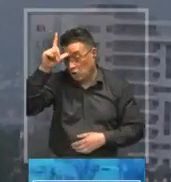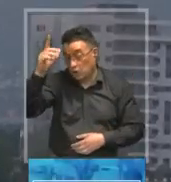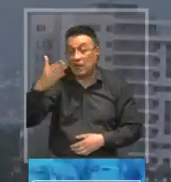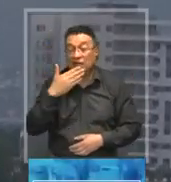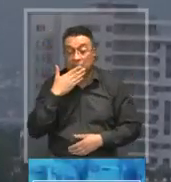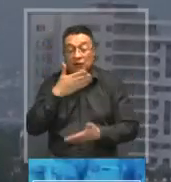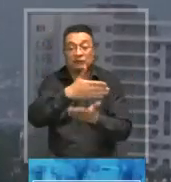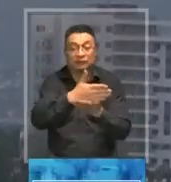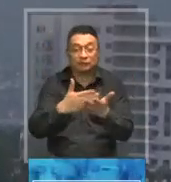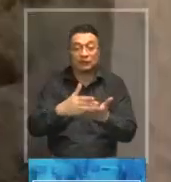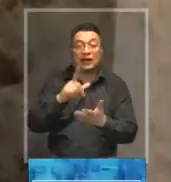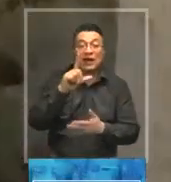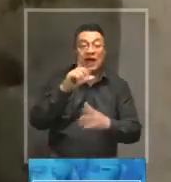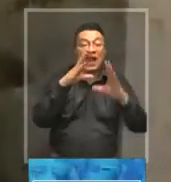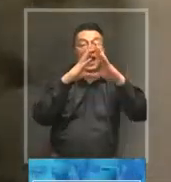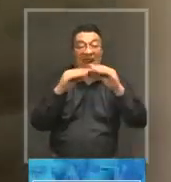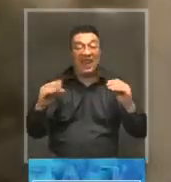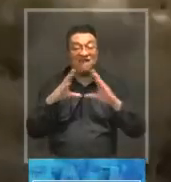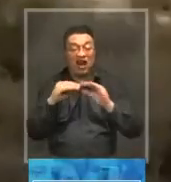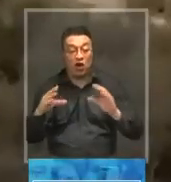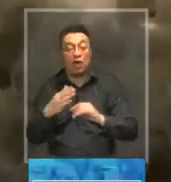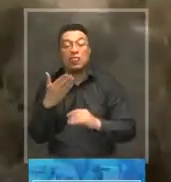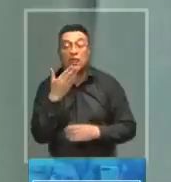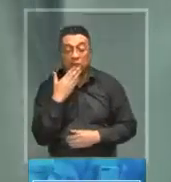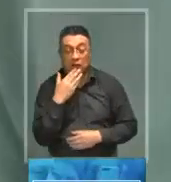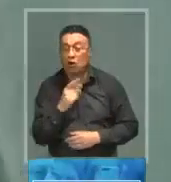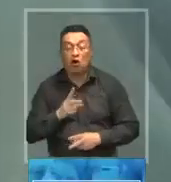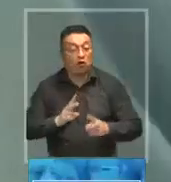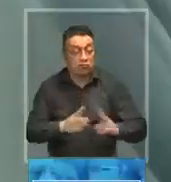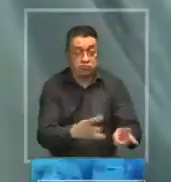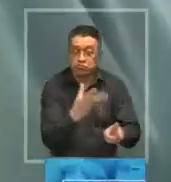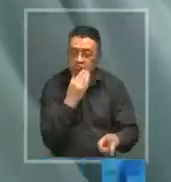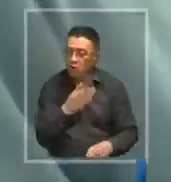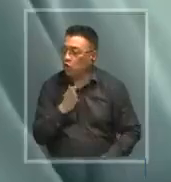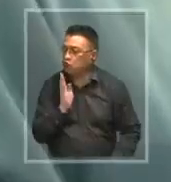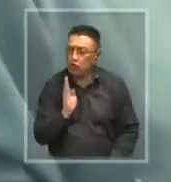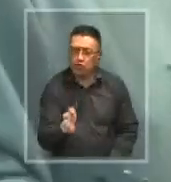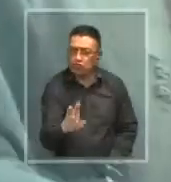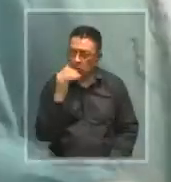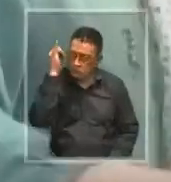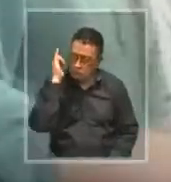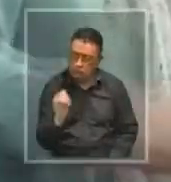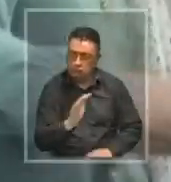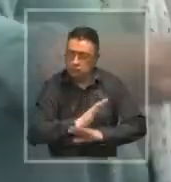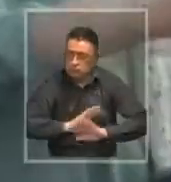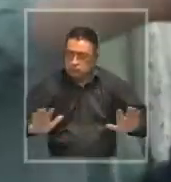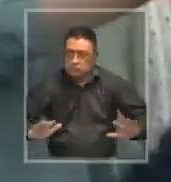Líbano, el premier israelí se niega a detener su ofensiva en Gaza.